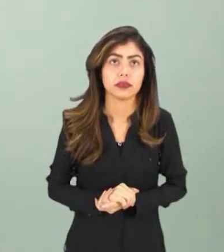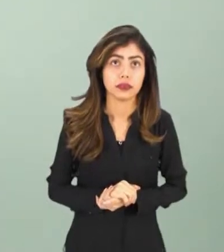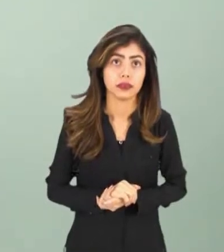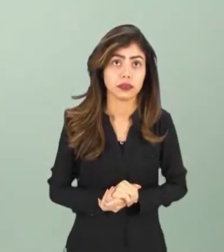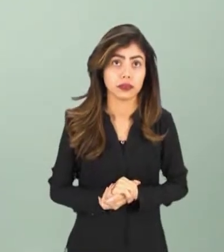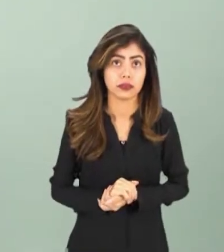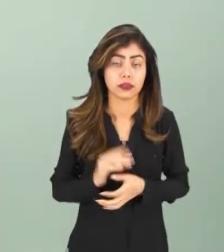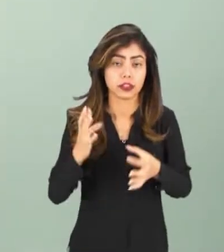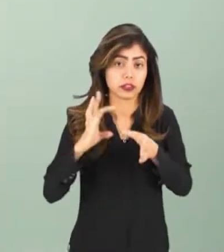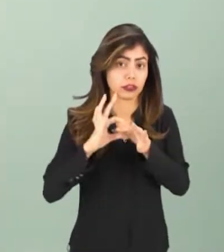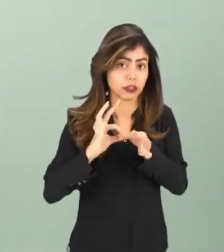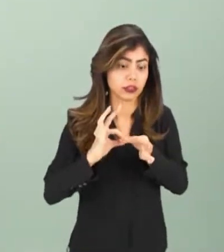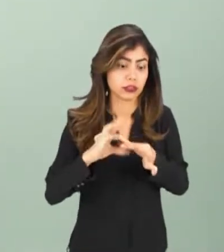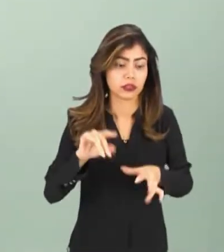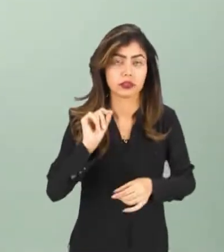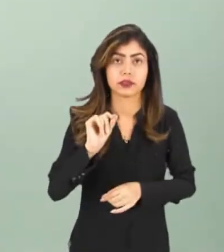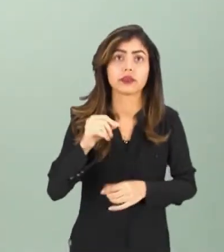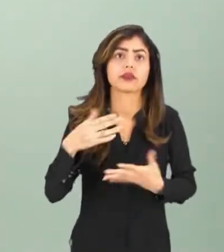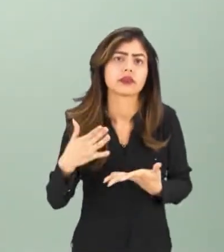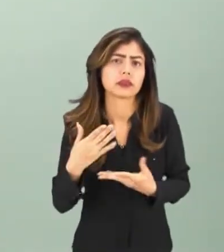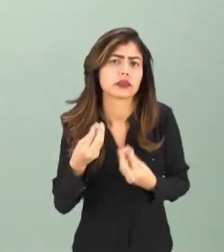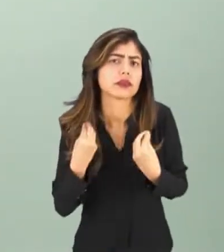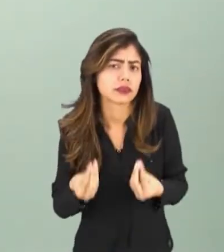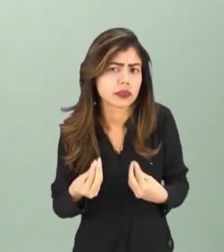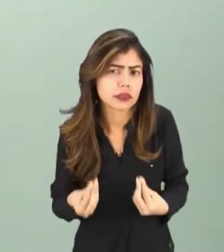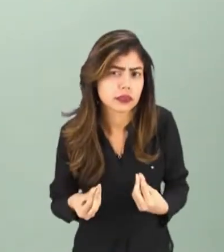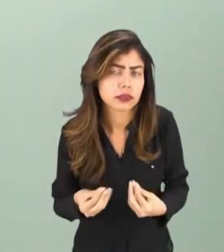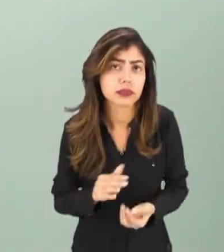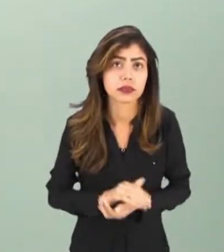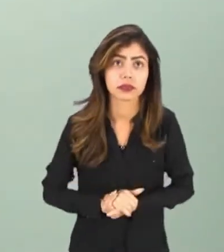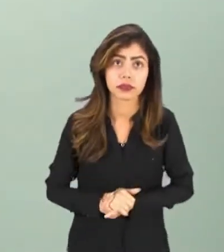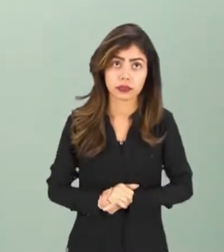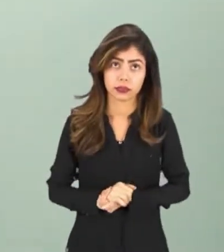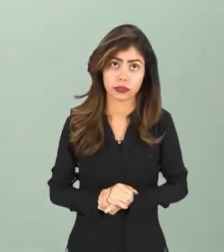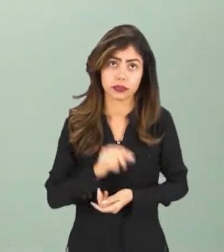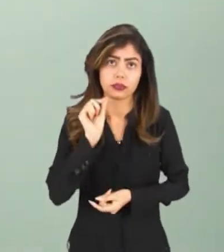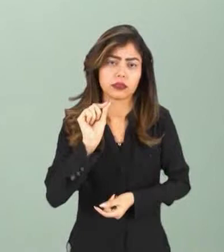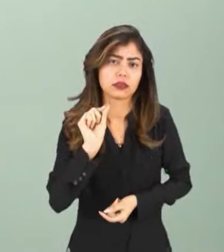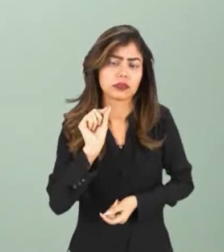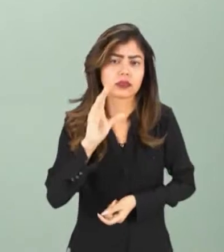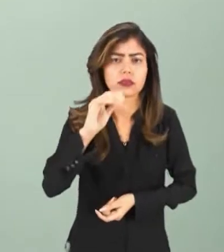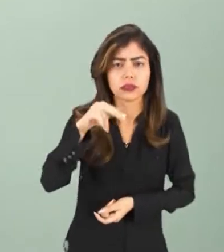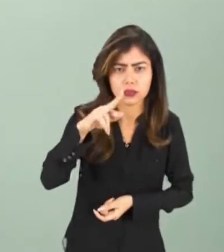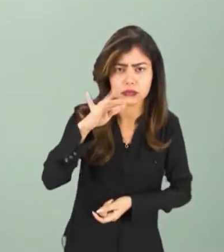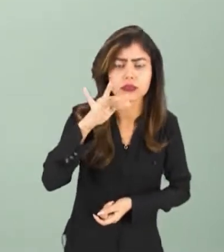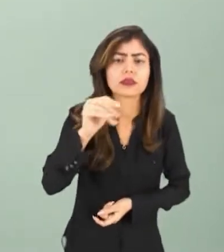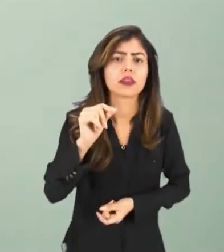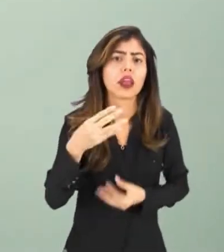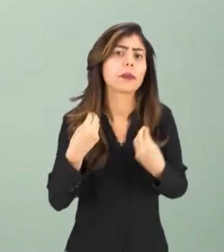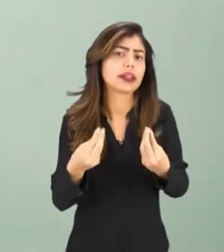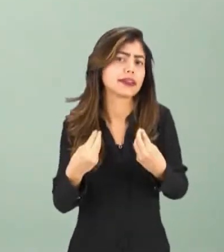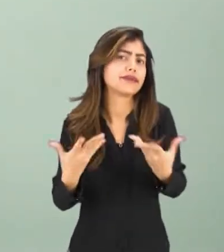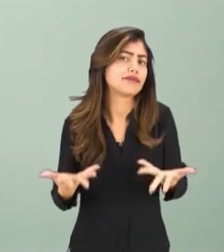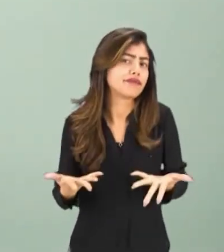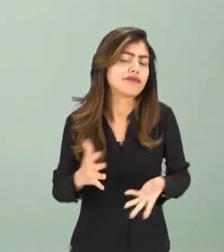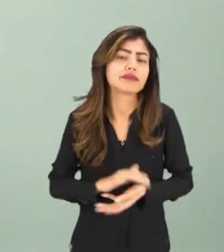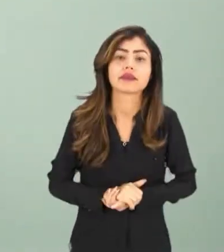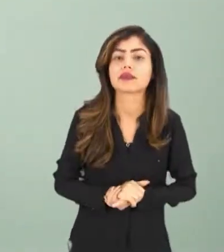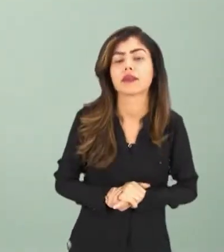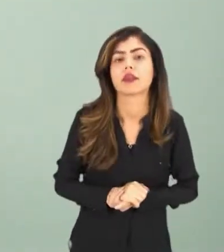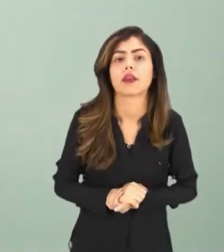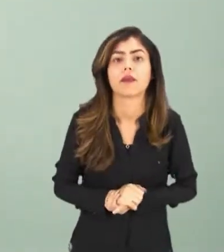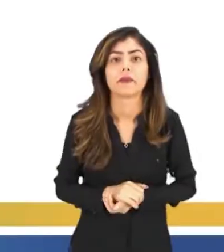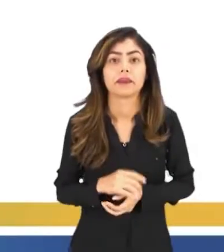conectores que son y para qué sirven o que son los conectores y para que el isr